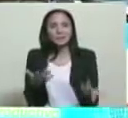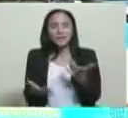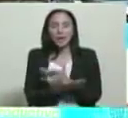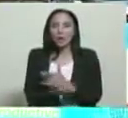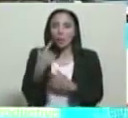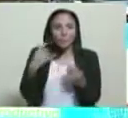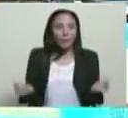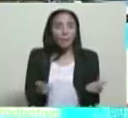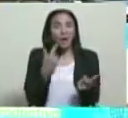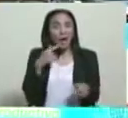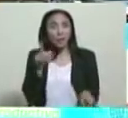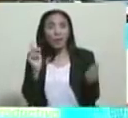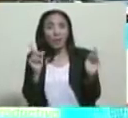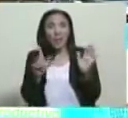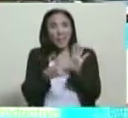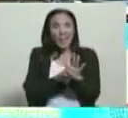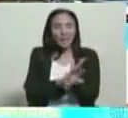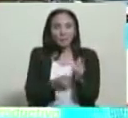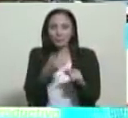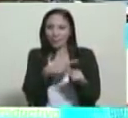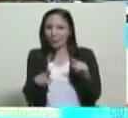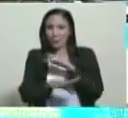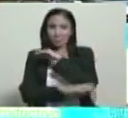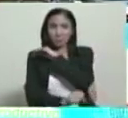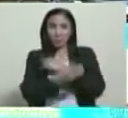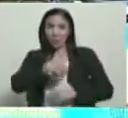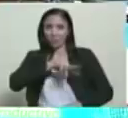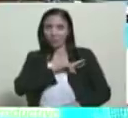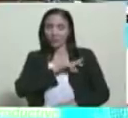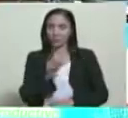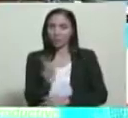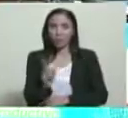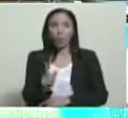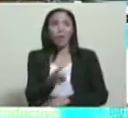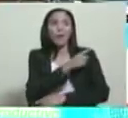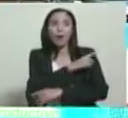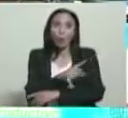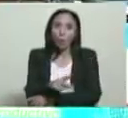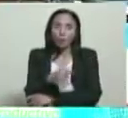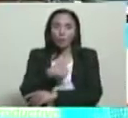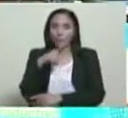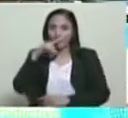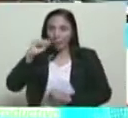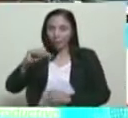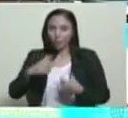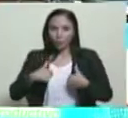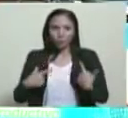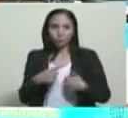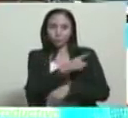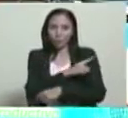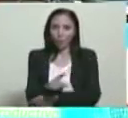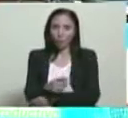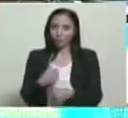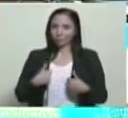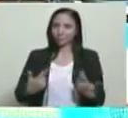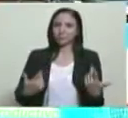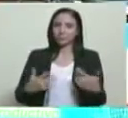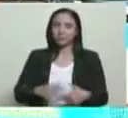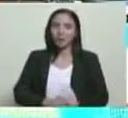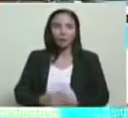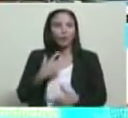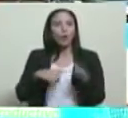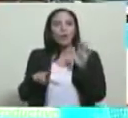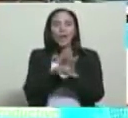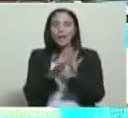Lo supuestamente legal, la orden del jefe del Estado, jefe de gobierno y presidente de la República está